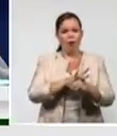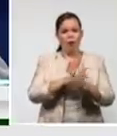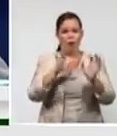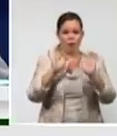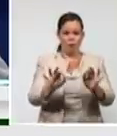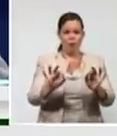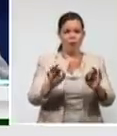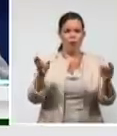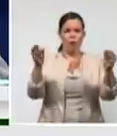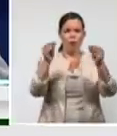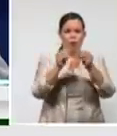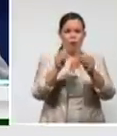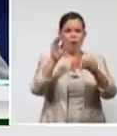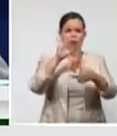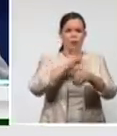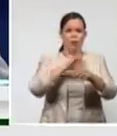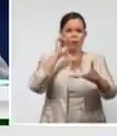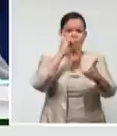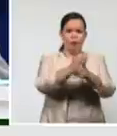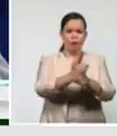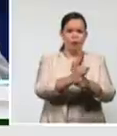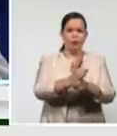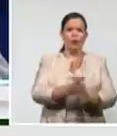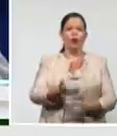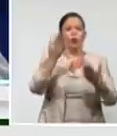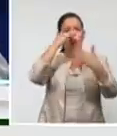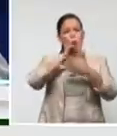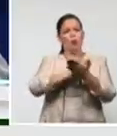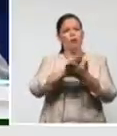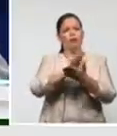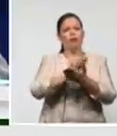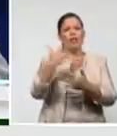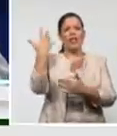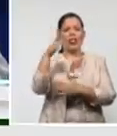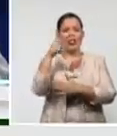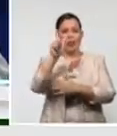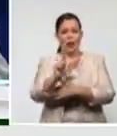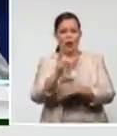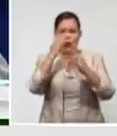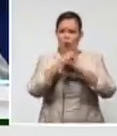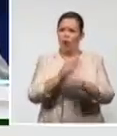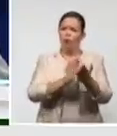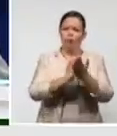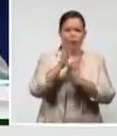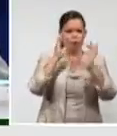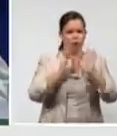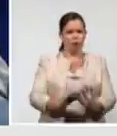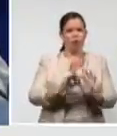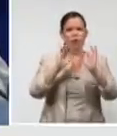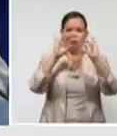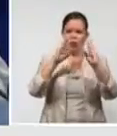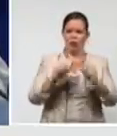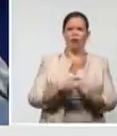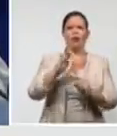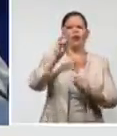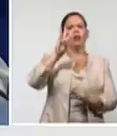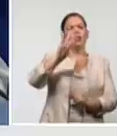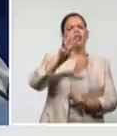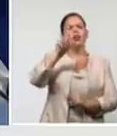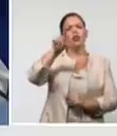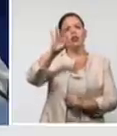el extranjero, por lo tanto se mantiene los 318 que habíamos informado el día anterior.